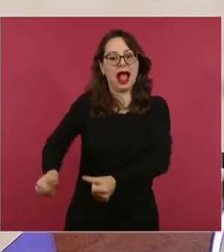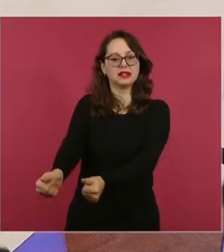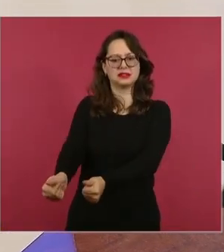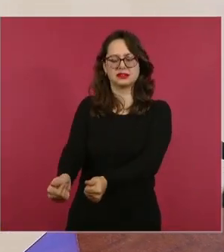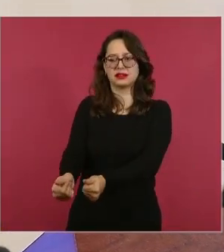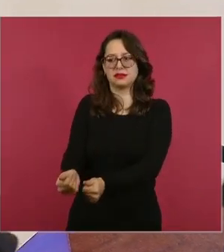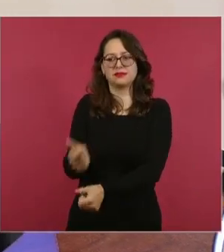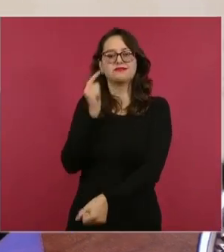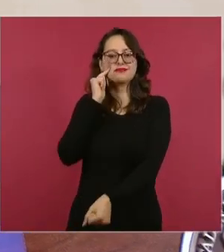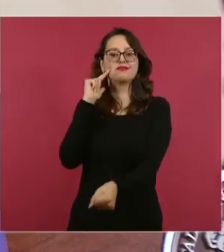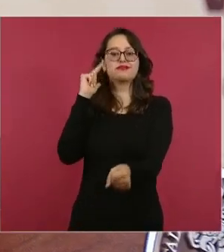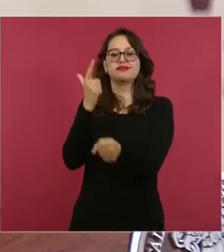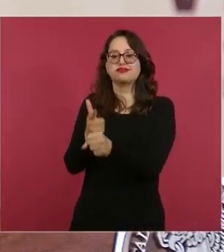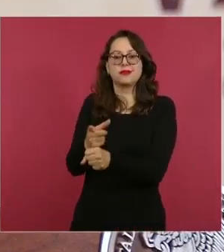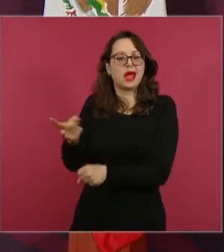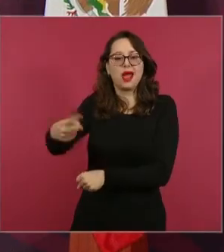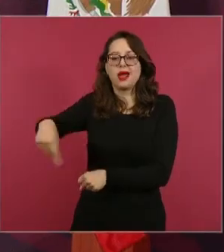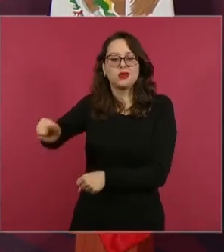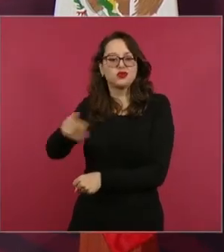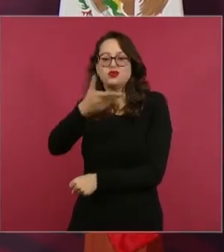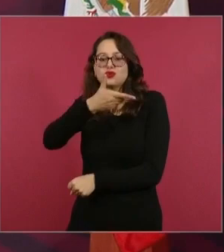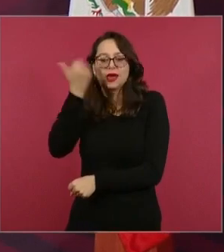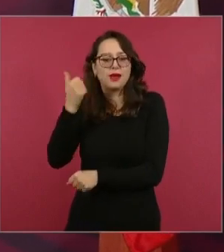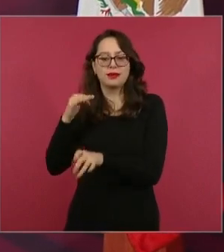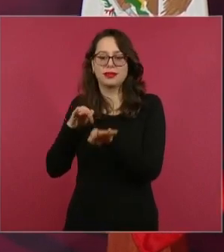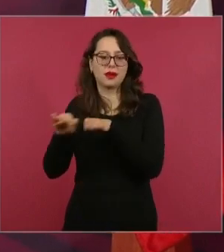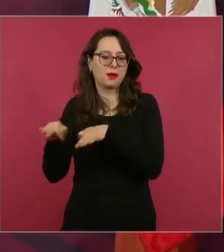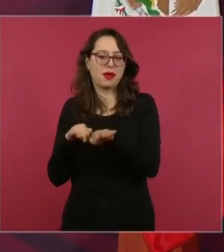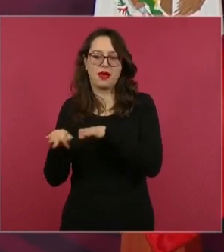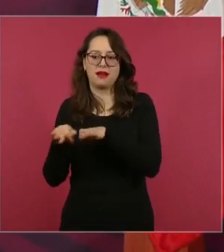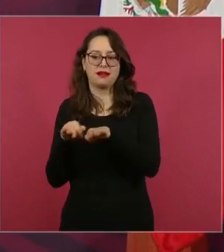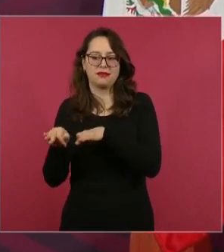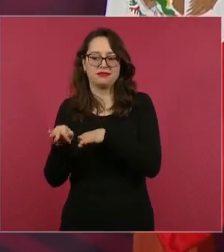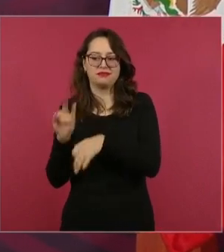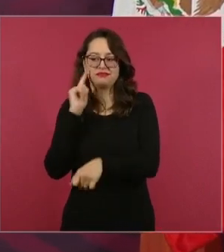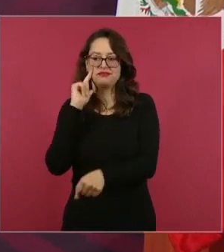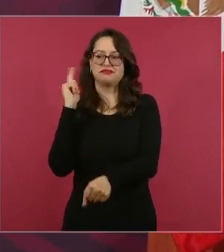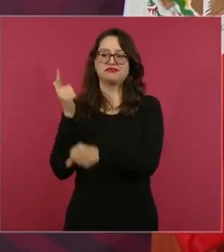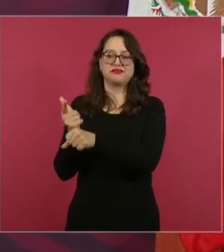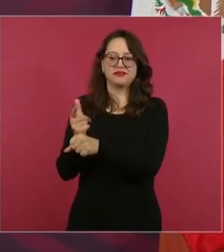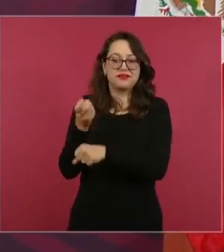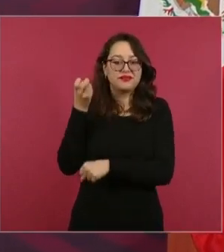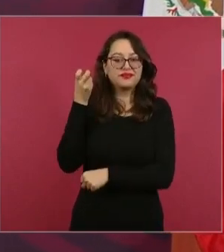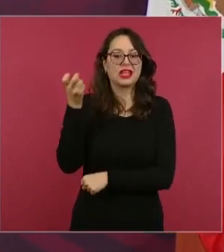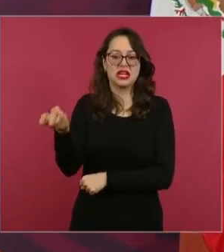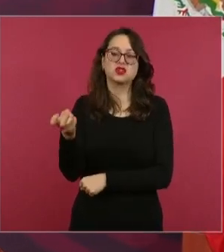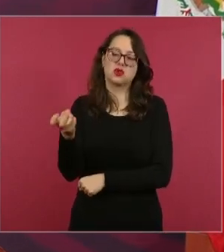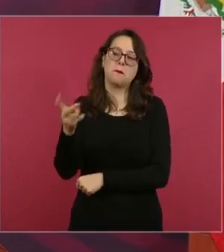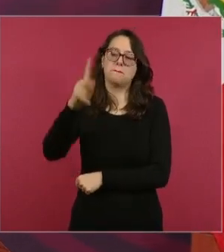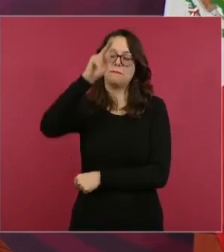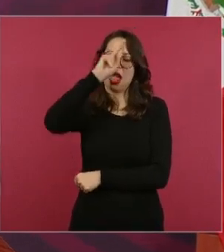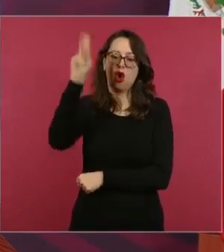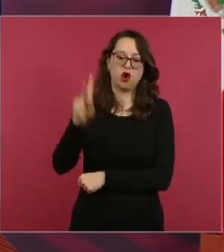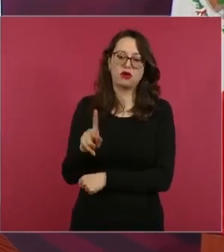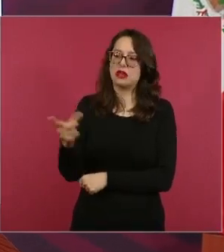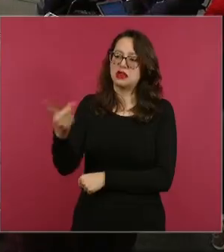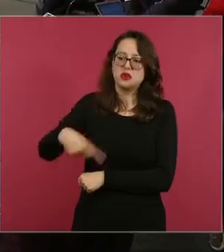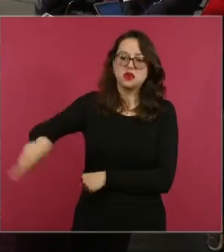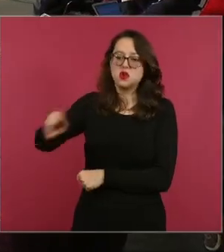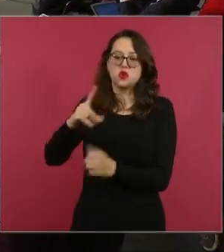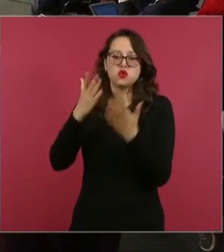Eso es lo más cuestionable desde mi punto de